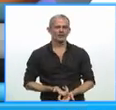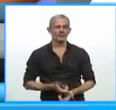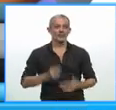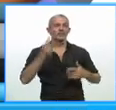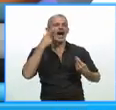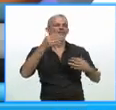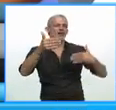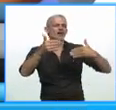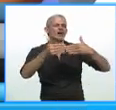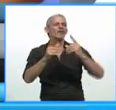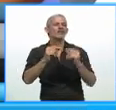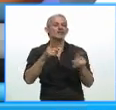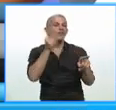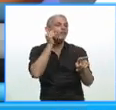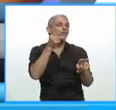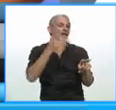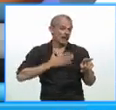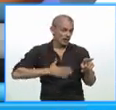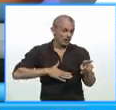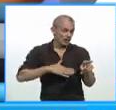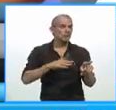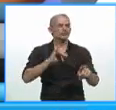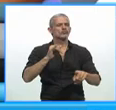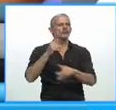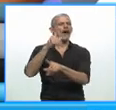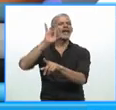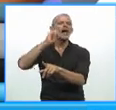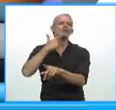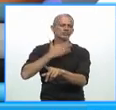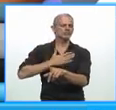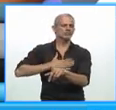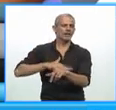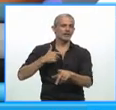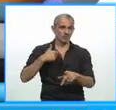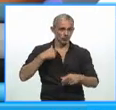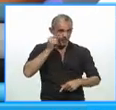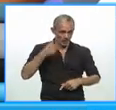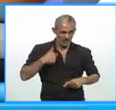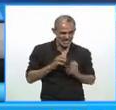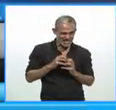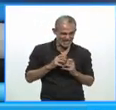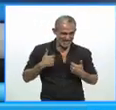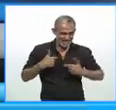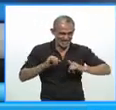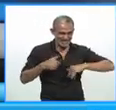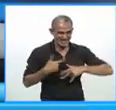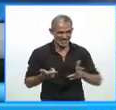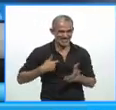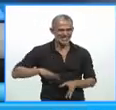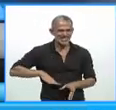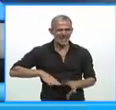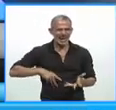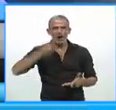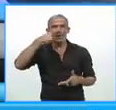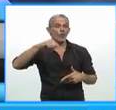¿no? ¿Cómo lo ves vos, Santi? ¿Está tranquilo? Sí, Klaus es muy tranquilo. ¿Sí, no? Yo estoy ansioso. ¿Vos estás ansioso? Nada, con muchas ganas. Es el